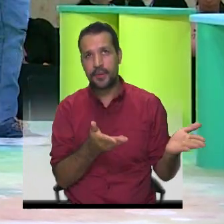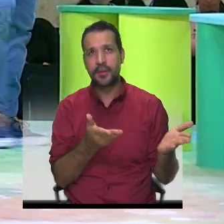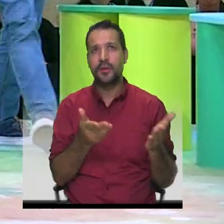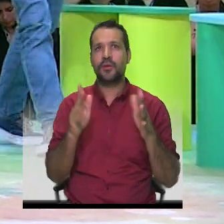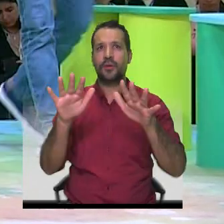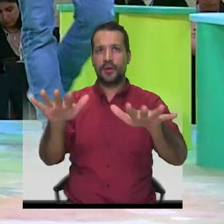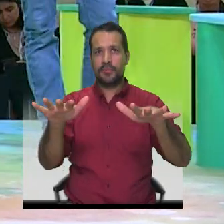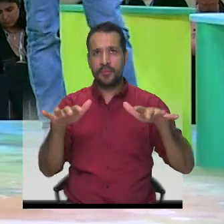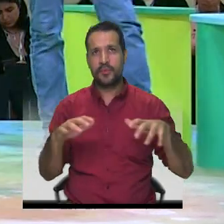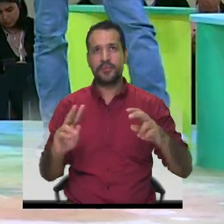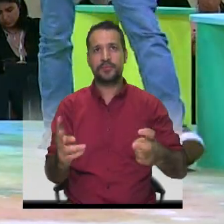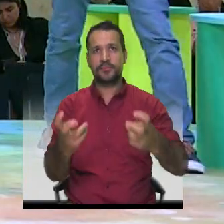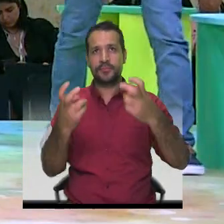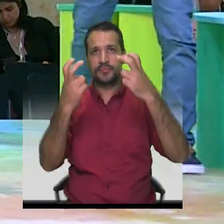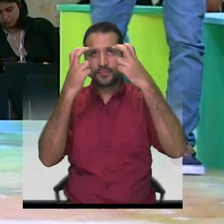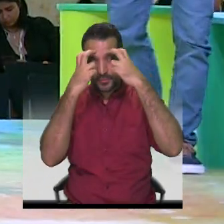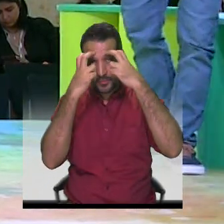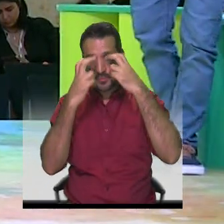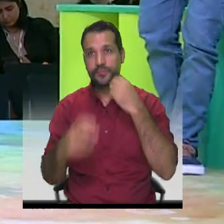Conocimiento.